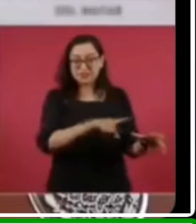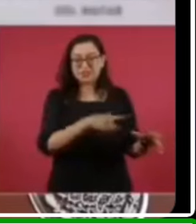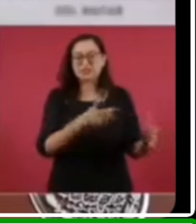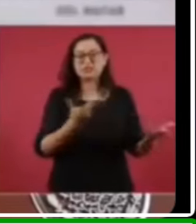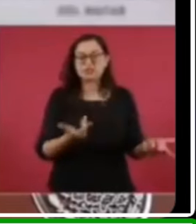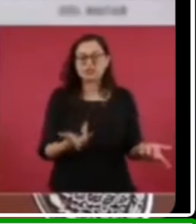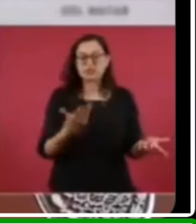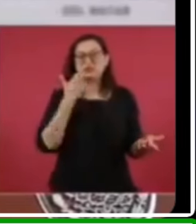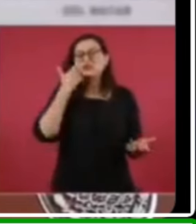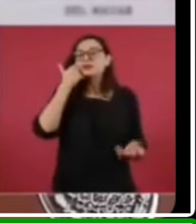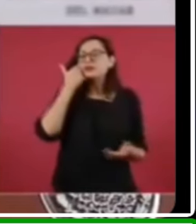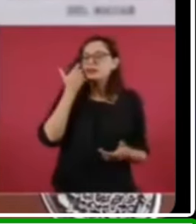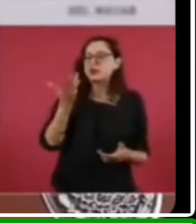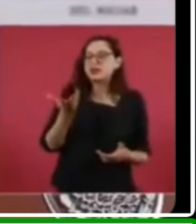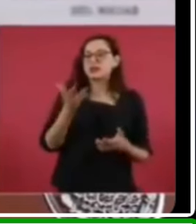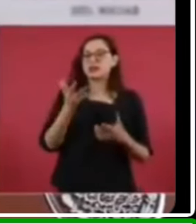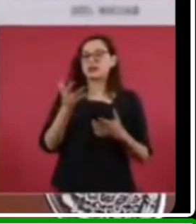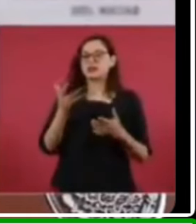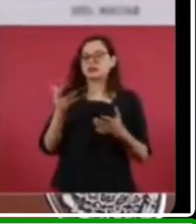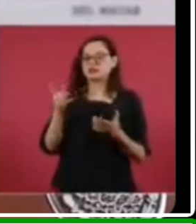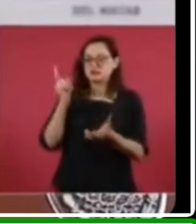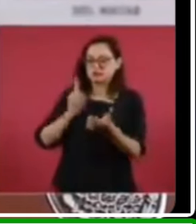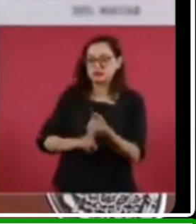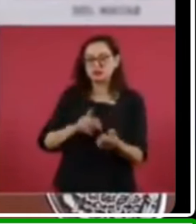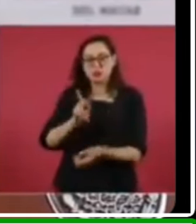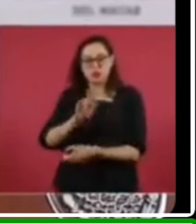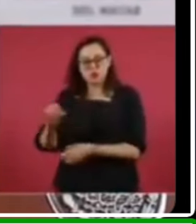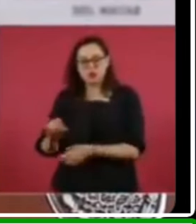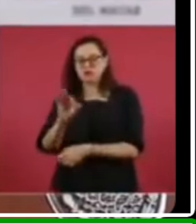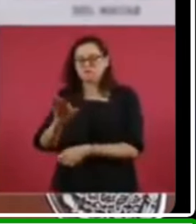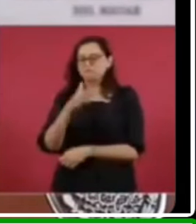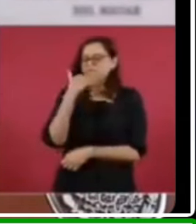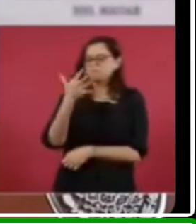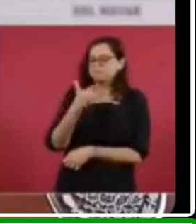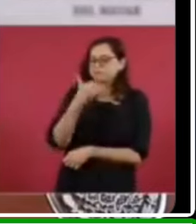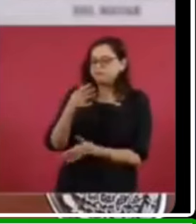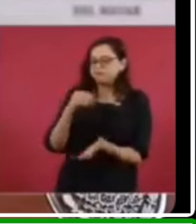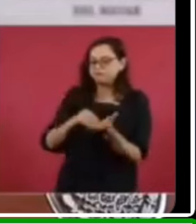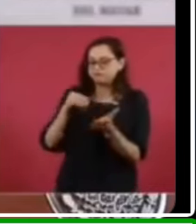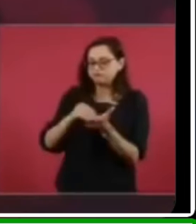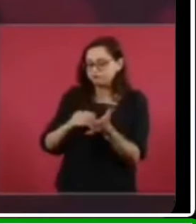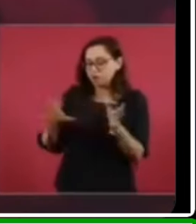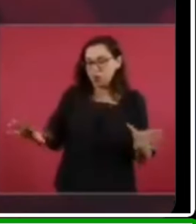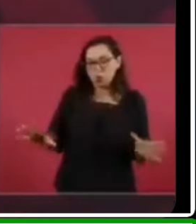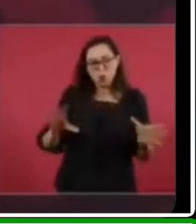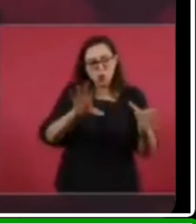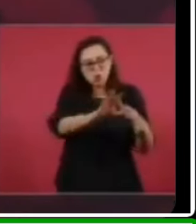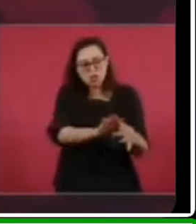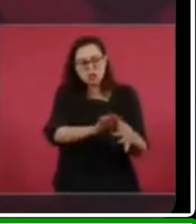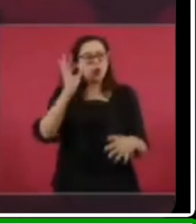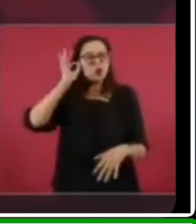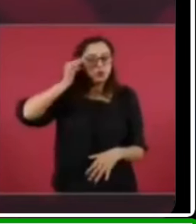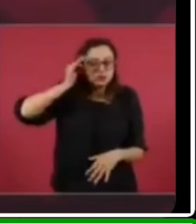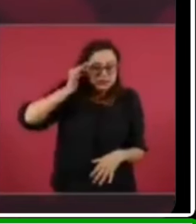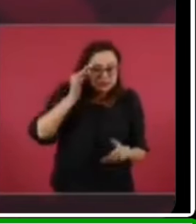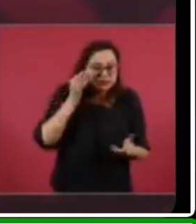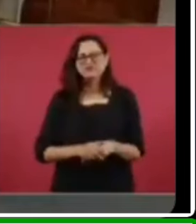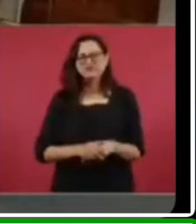un Poder Judicial corrupto al servicio de